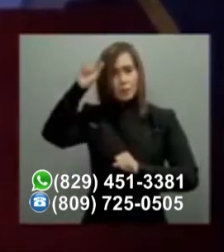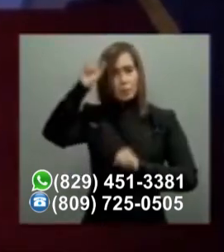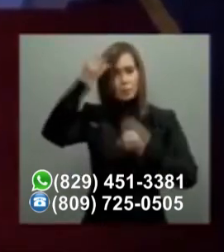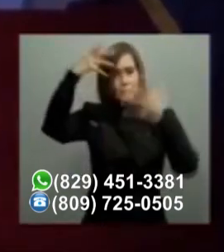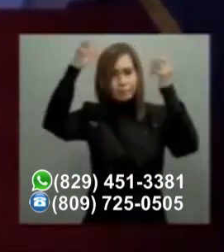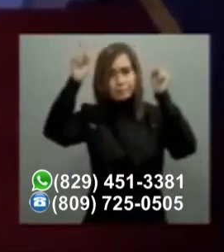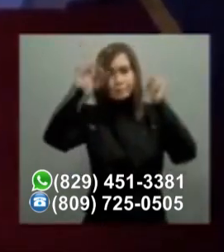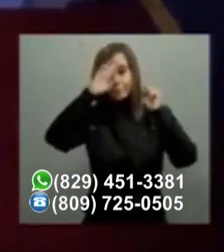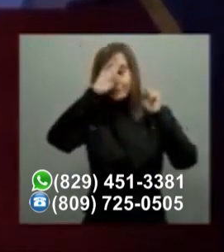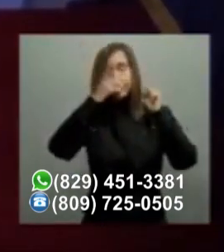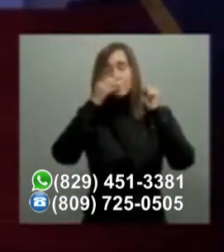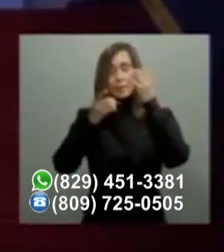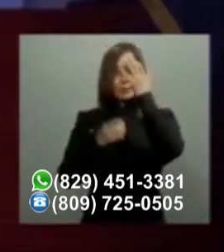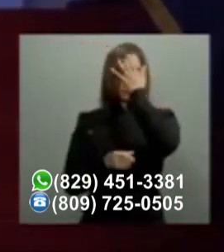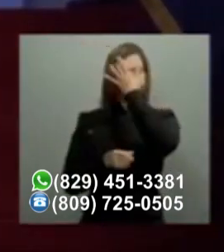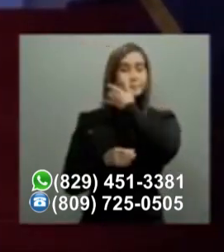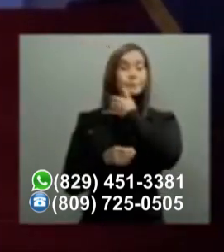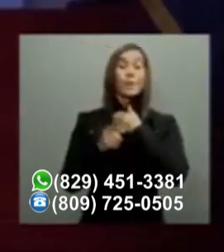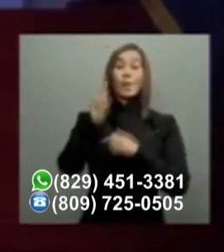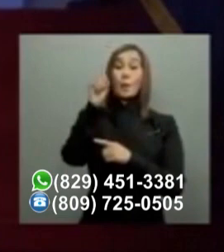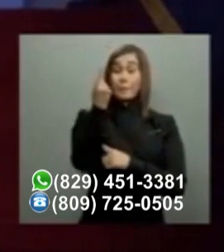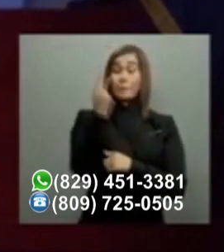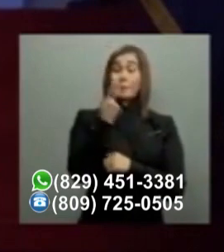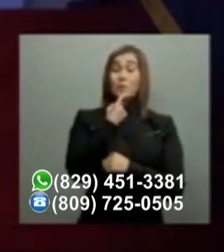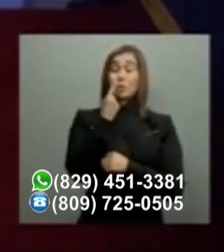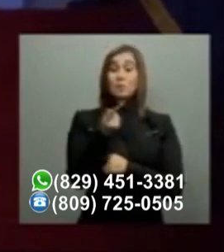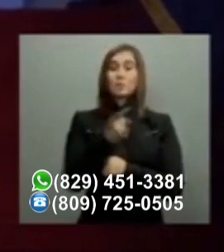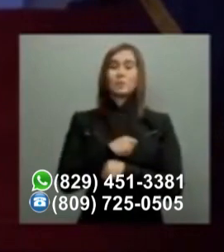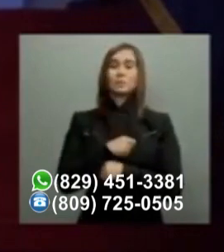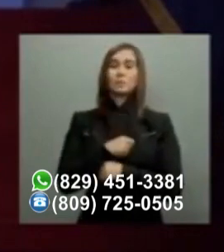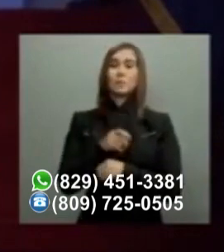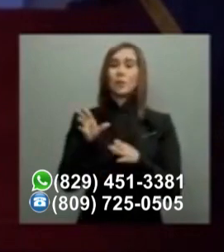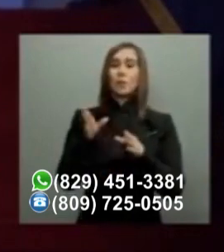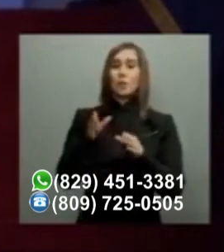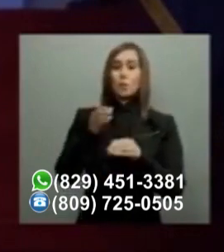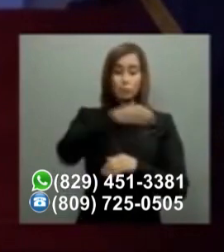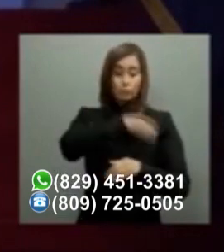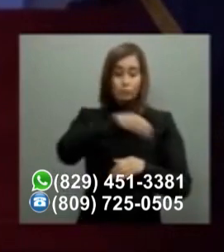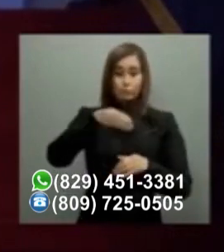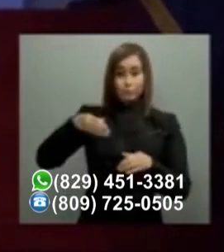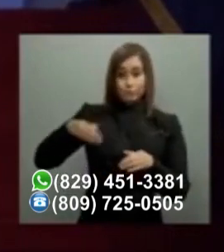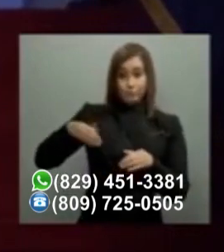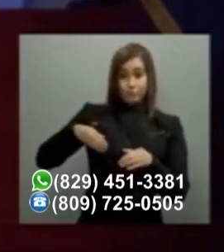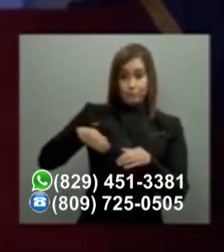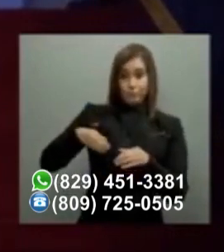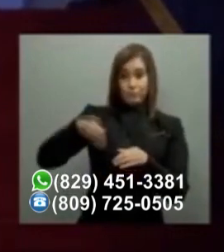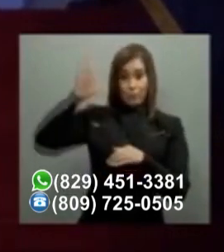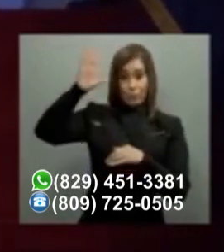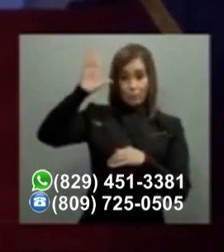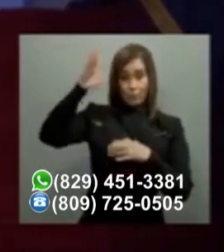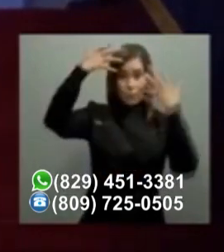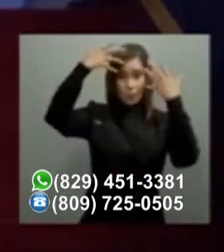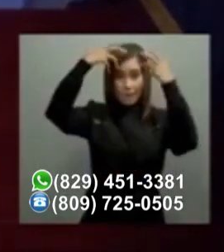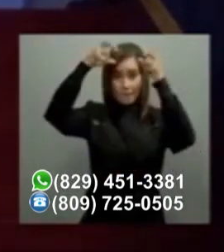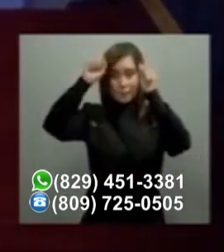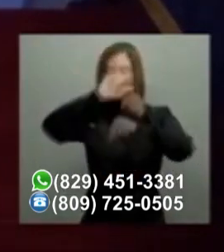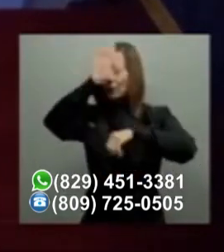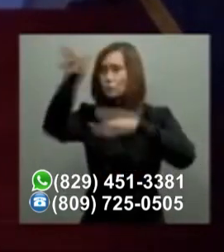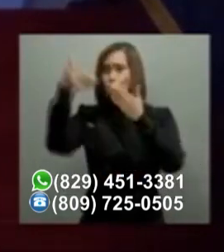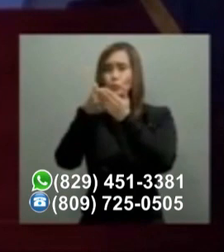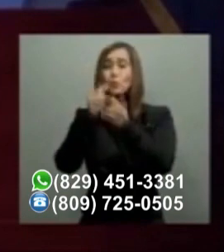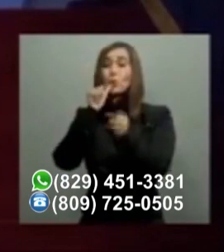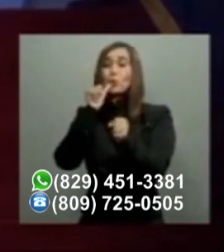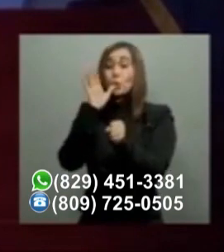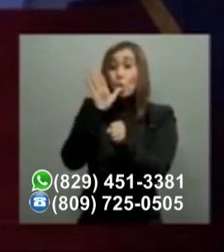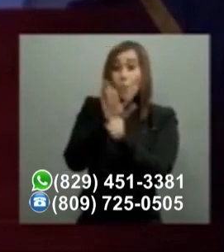verdad por lo que significa el asunto de la comunicación del gobierno la información